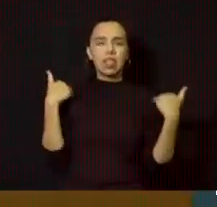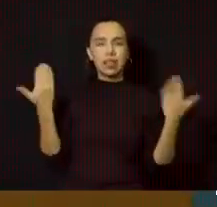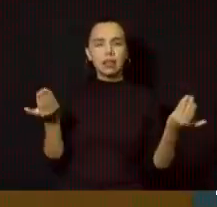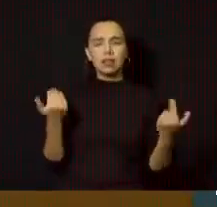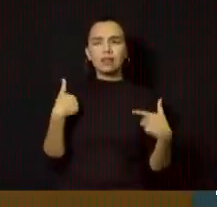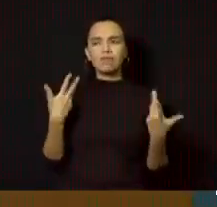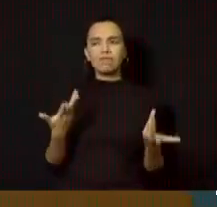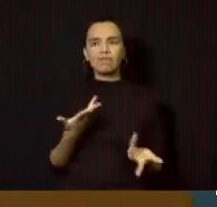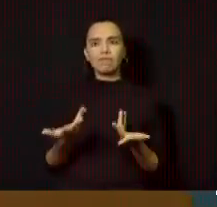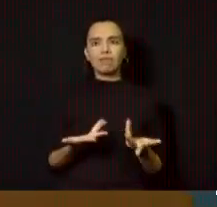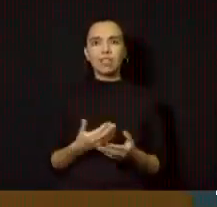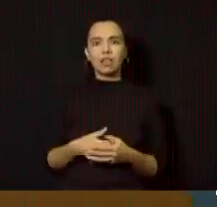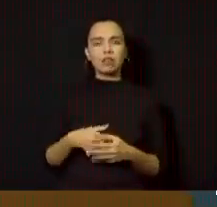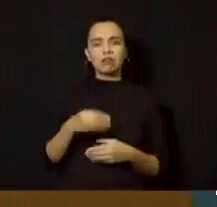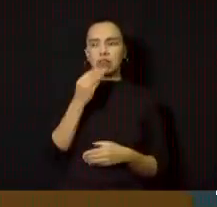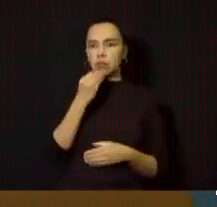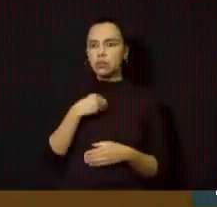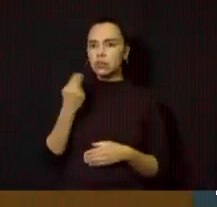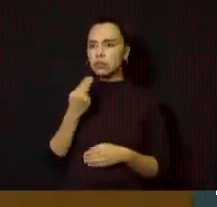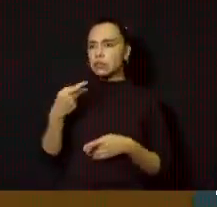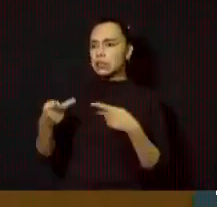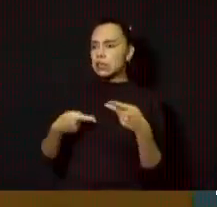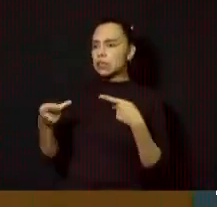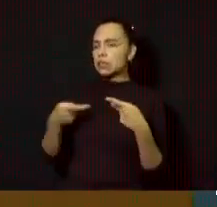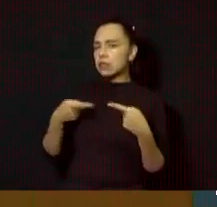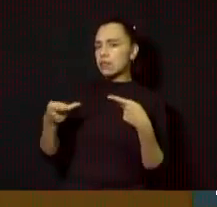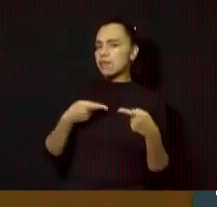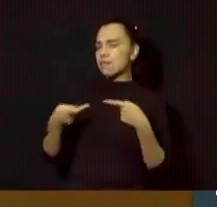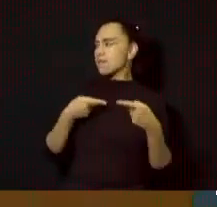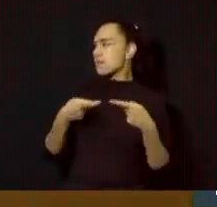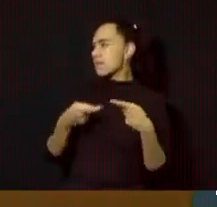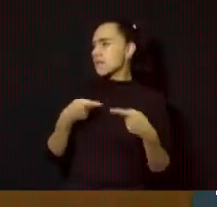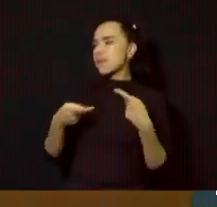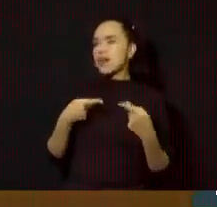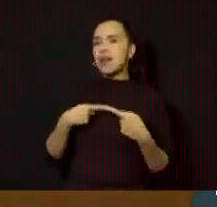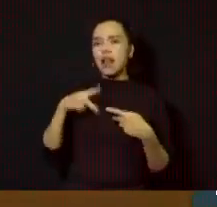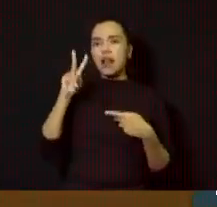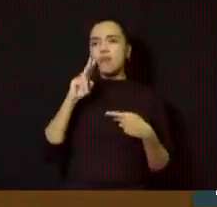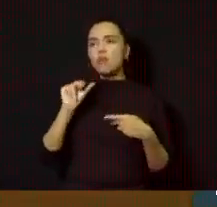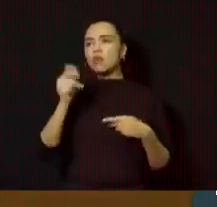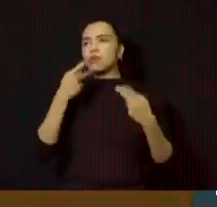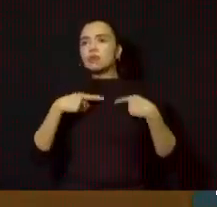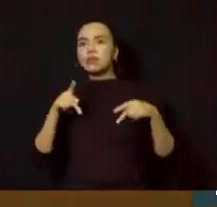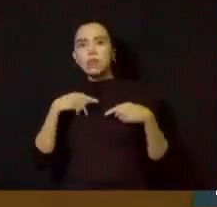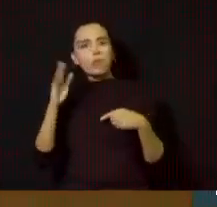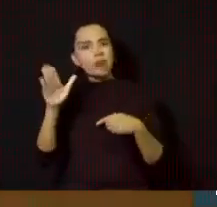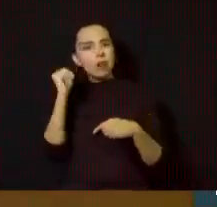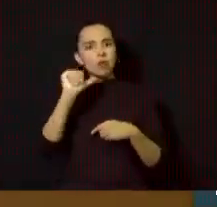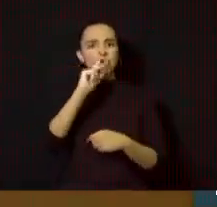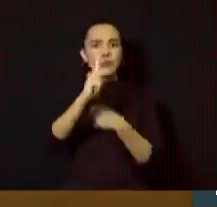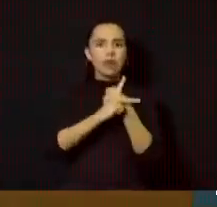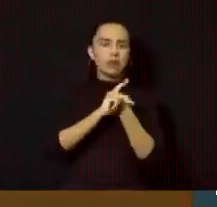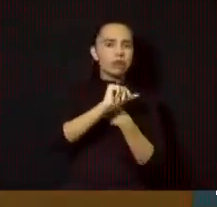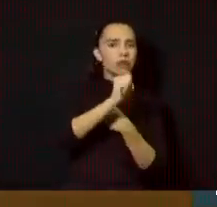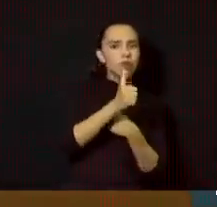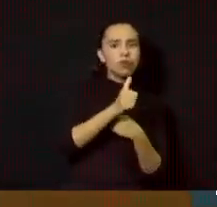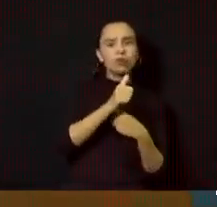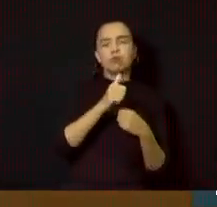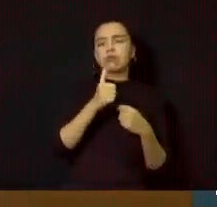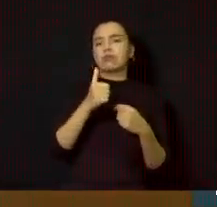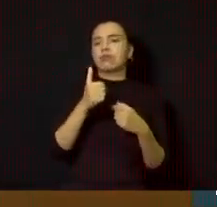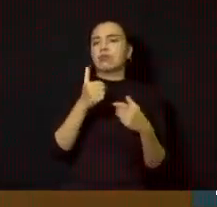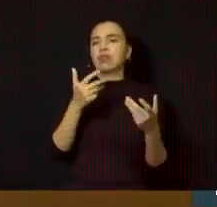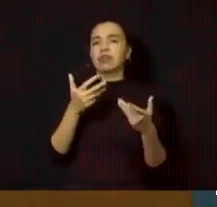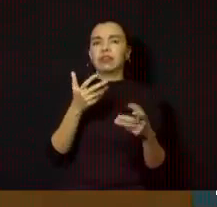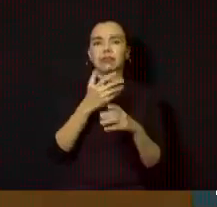Y bueno, pues tuve que prepararme yo, ver otros mercados. Le decía, vamos a otros países, vamos a hacer esto, lo otro.